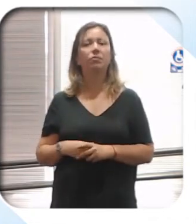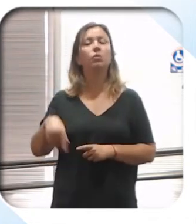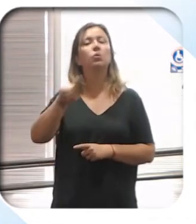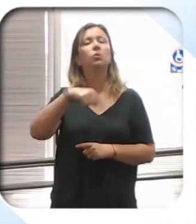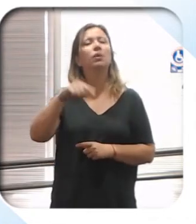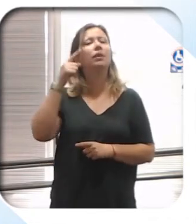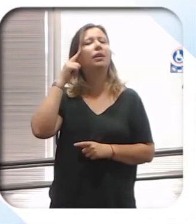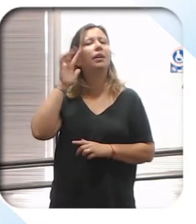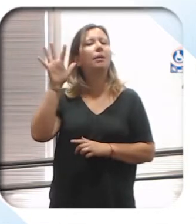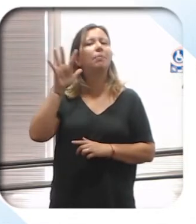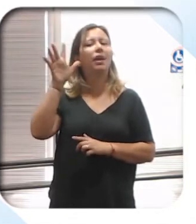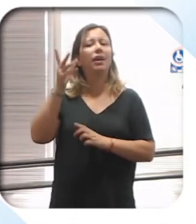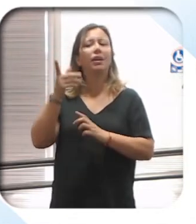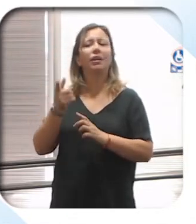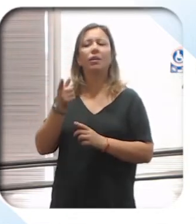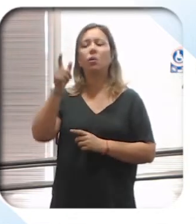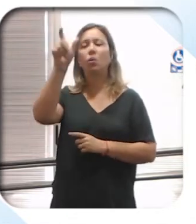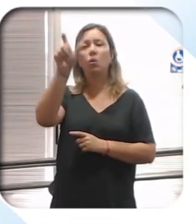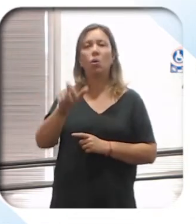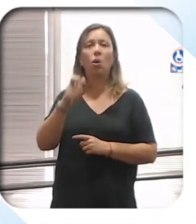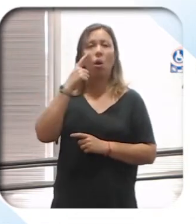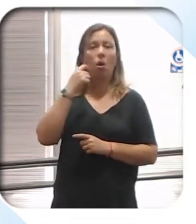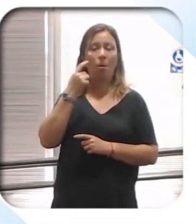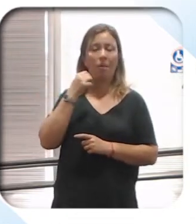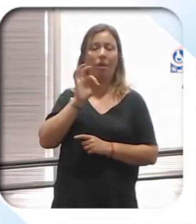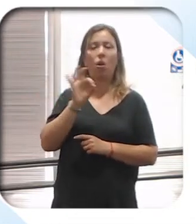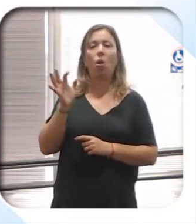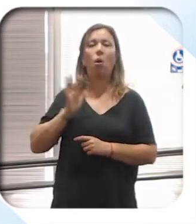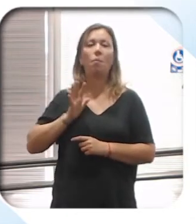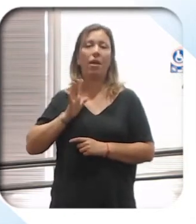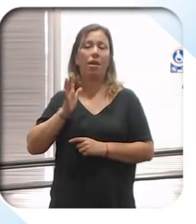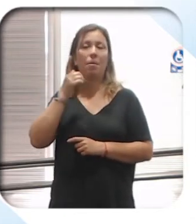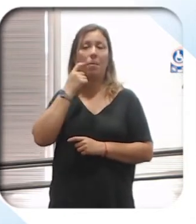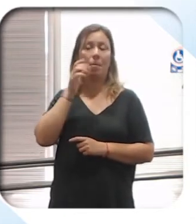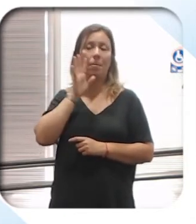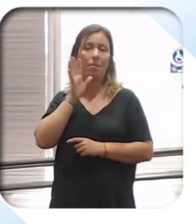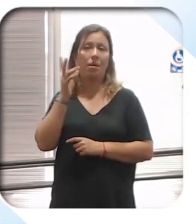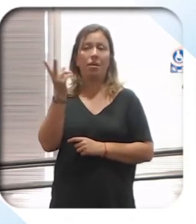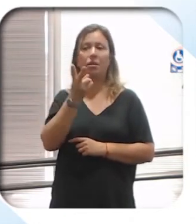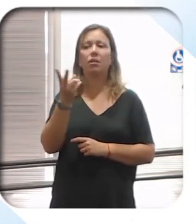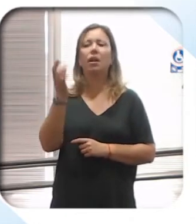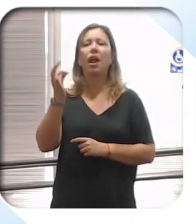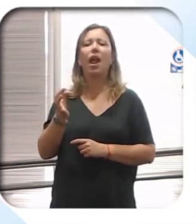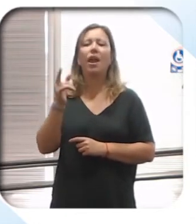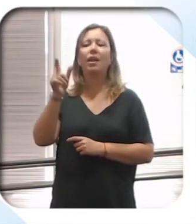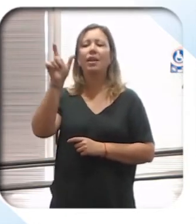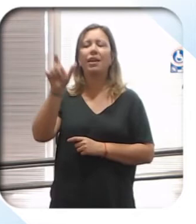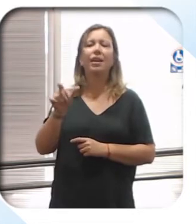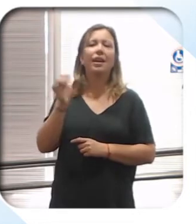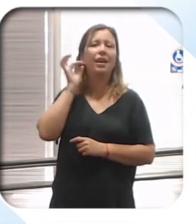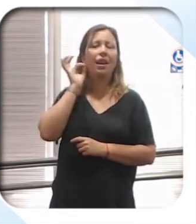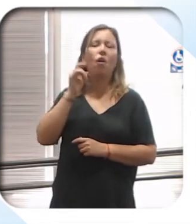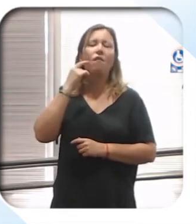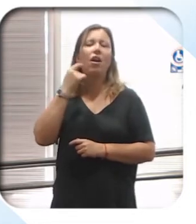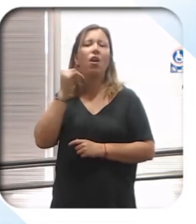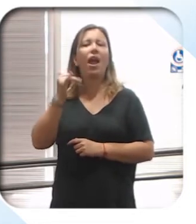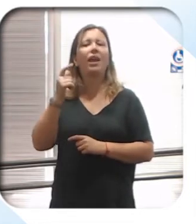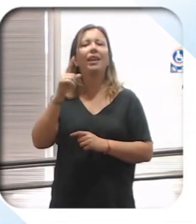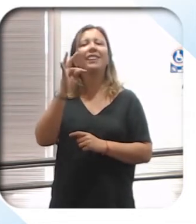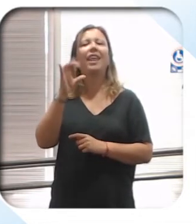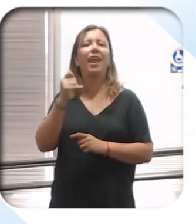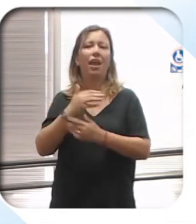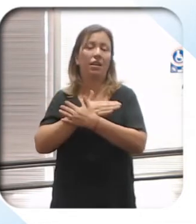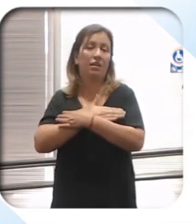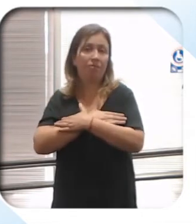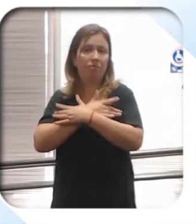pónganse en el lugar de un padre o de padres con un chico o una chica con TEA. El niño